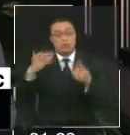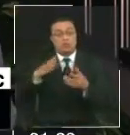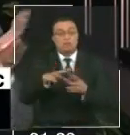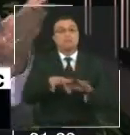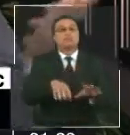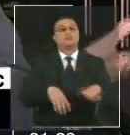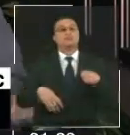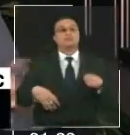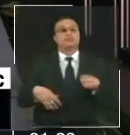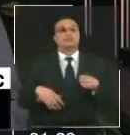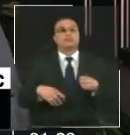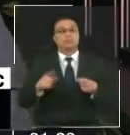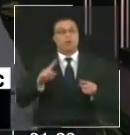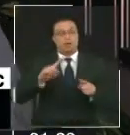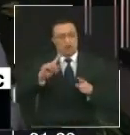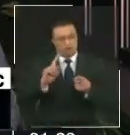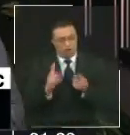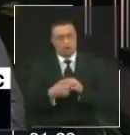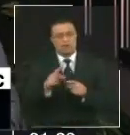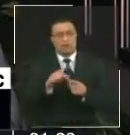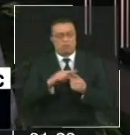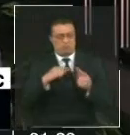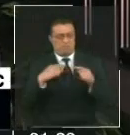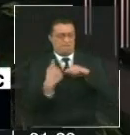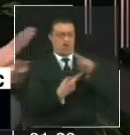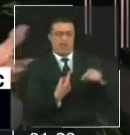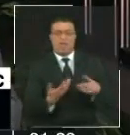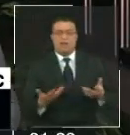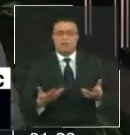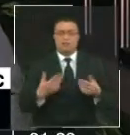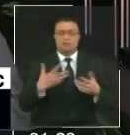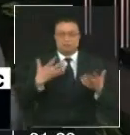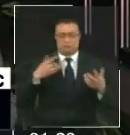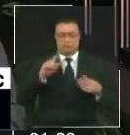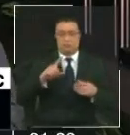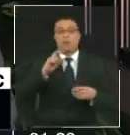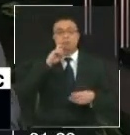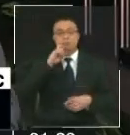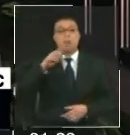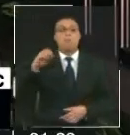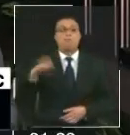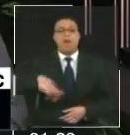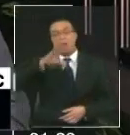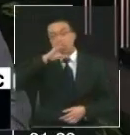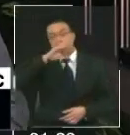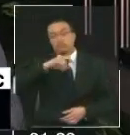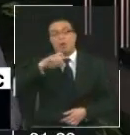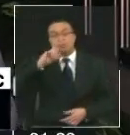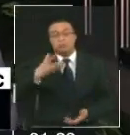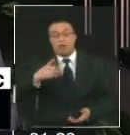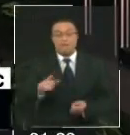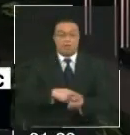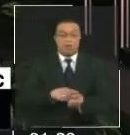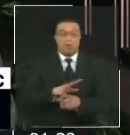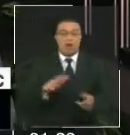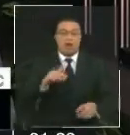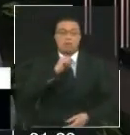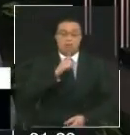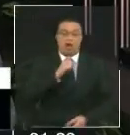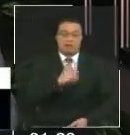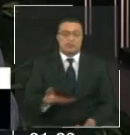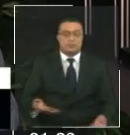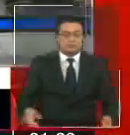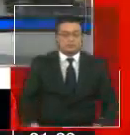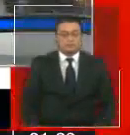retiró. Otra vuelta a la que cuesta seguirle la lógica. Creo que al final quienes pagan el pato van a ser de nuevo las familias más modestas. Por eso la